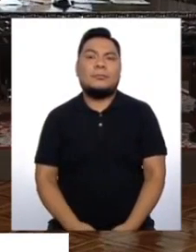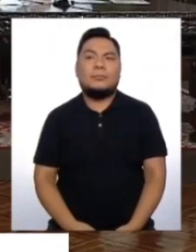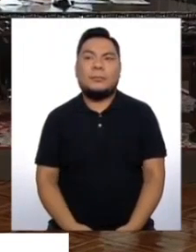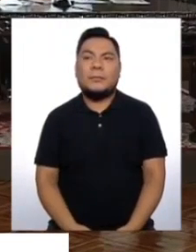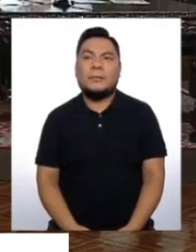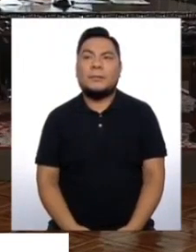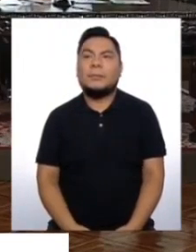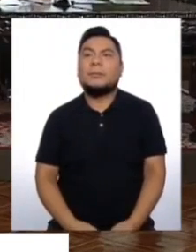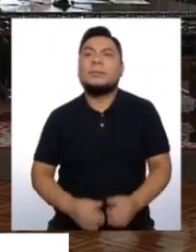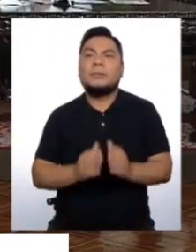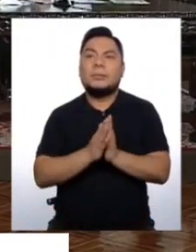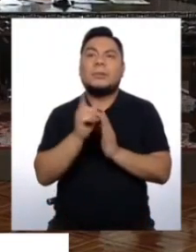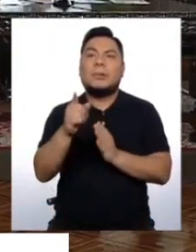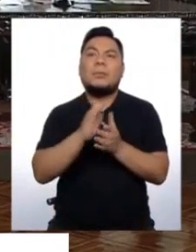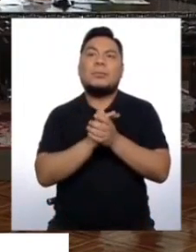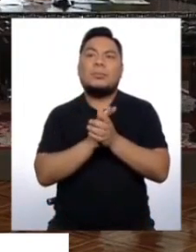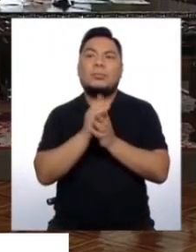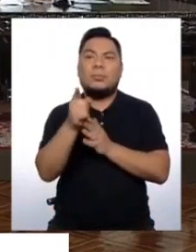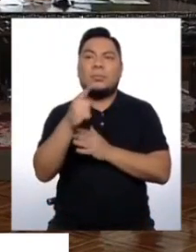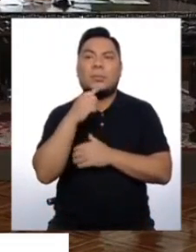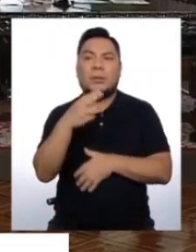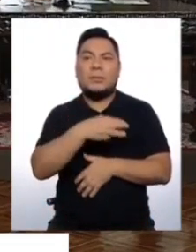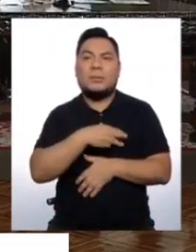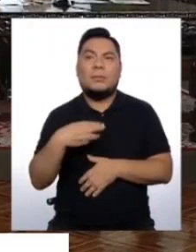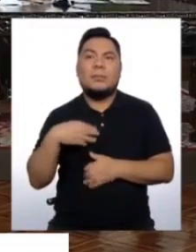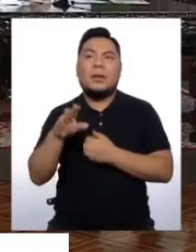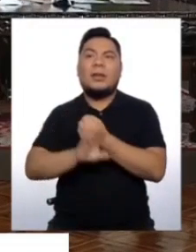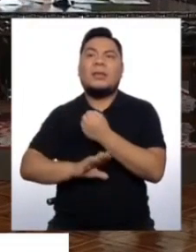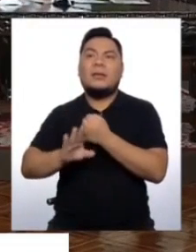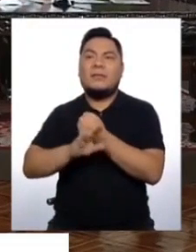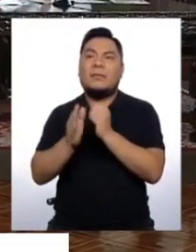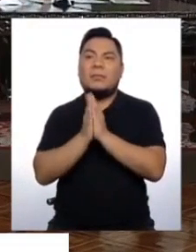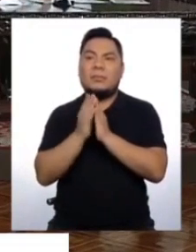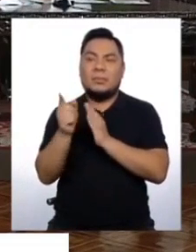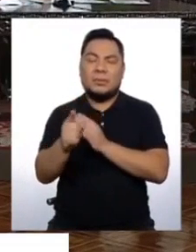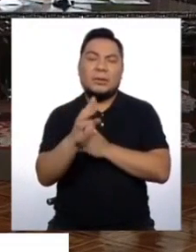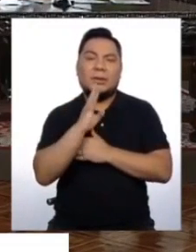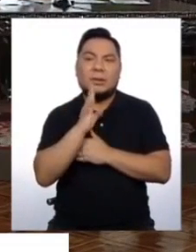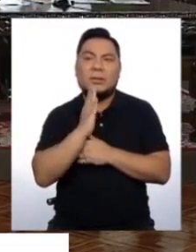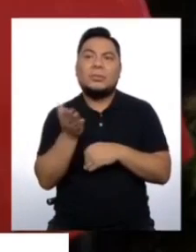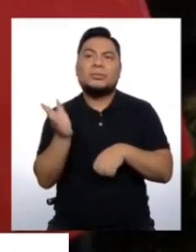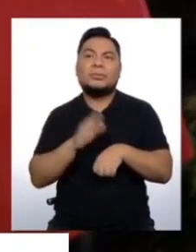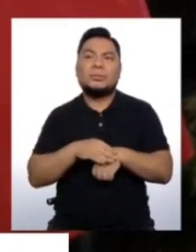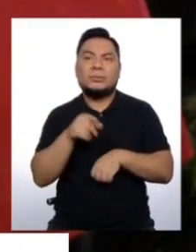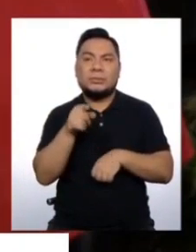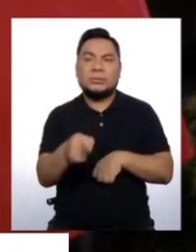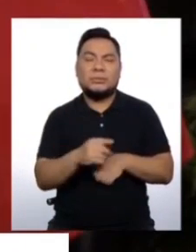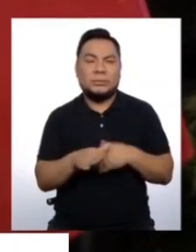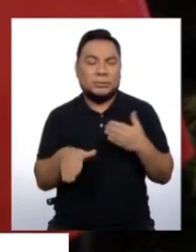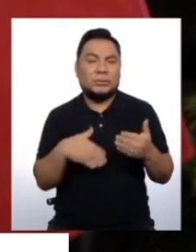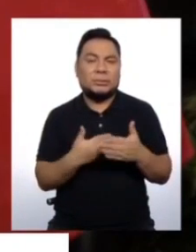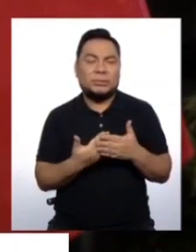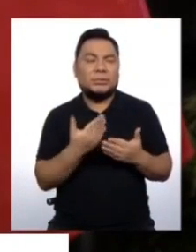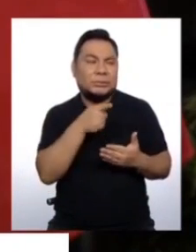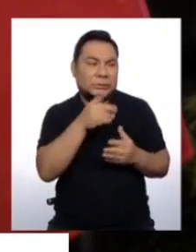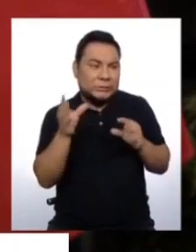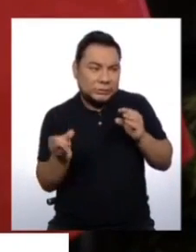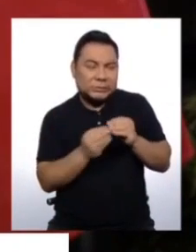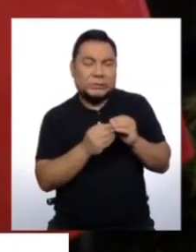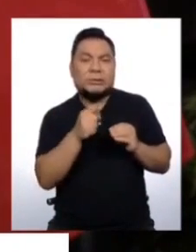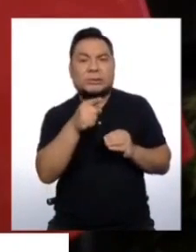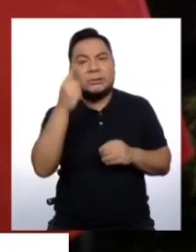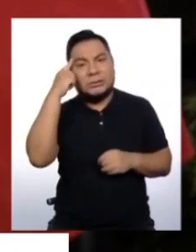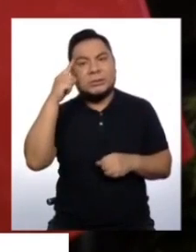Sí, por favor. Ministro de Defensa, complementa con la parte operativa de estos tamizajes que